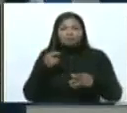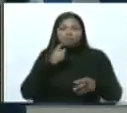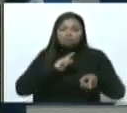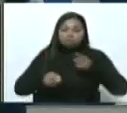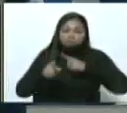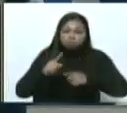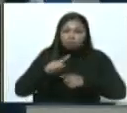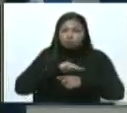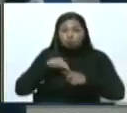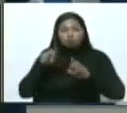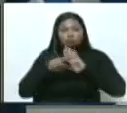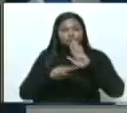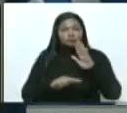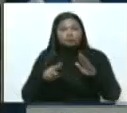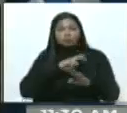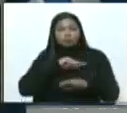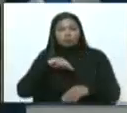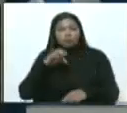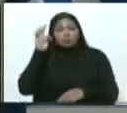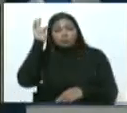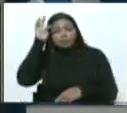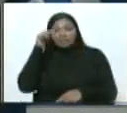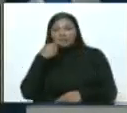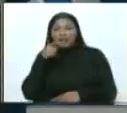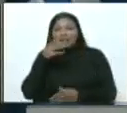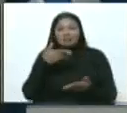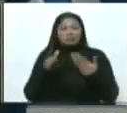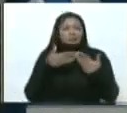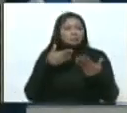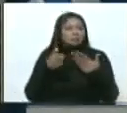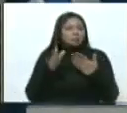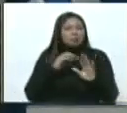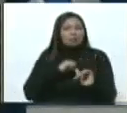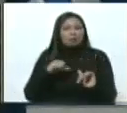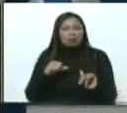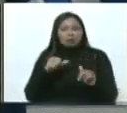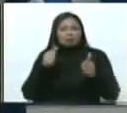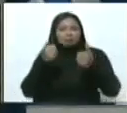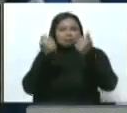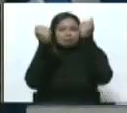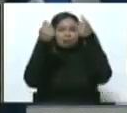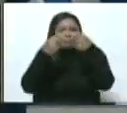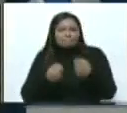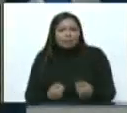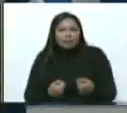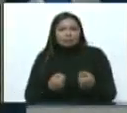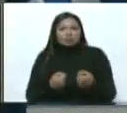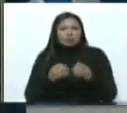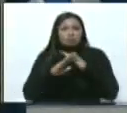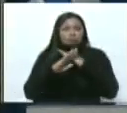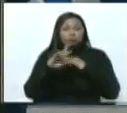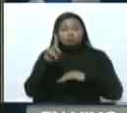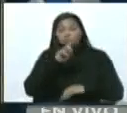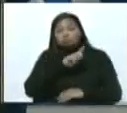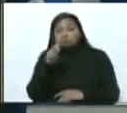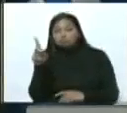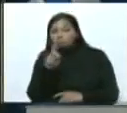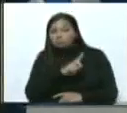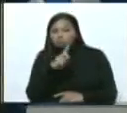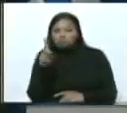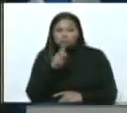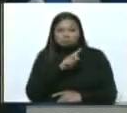Nosotros hemos instruido a nuestros fiscales que eso no es una simple privativa con una cautelar. No, no,